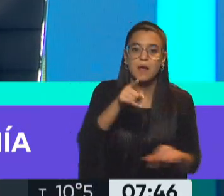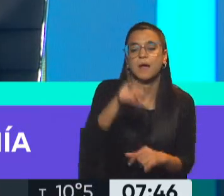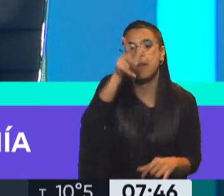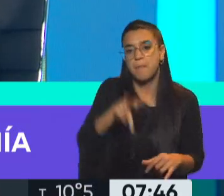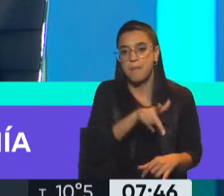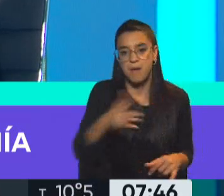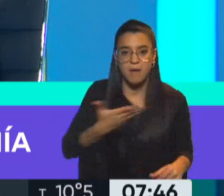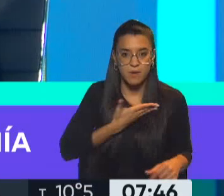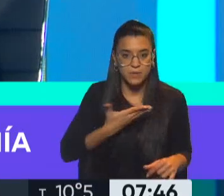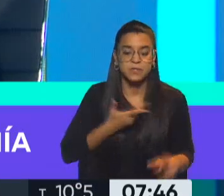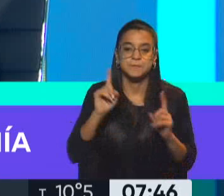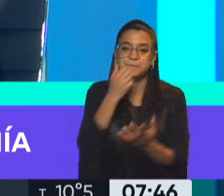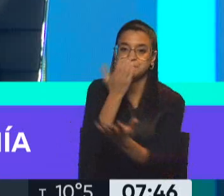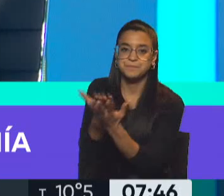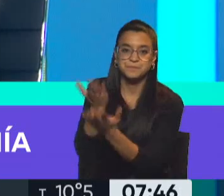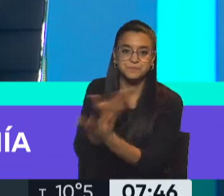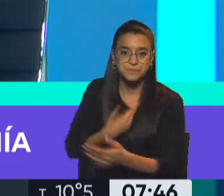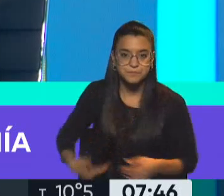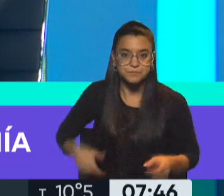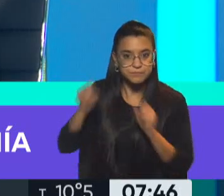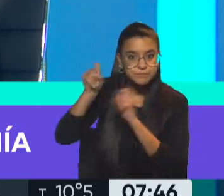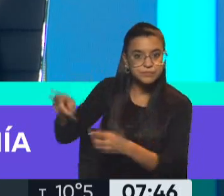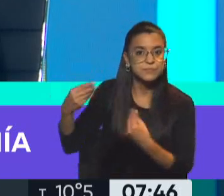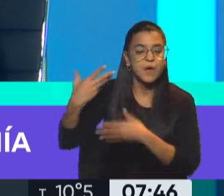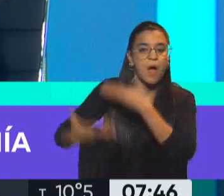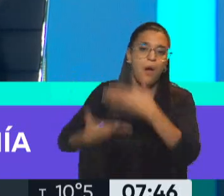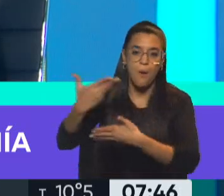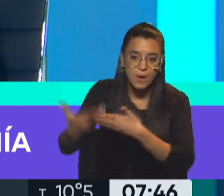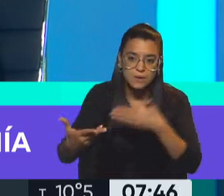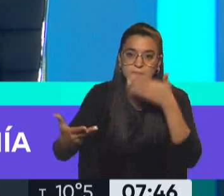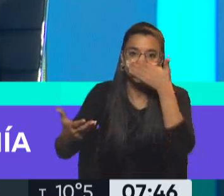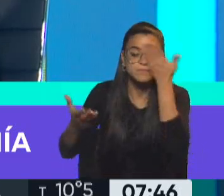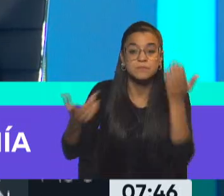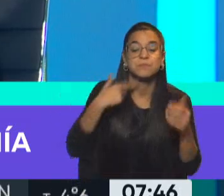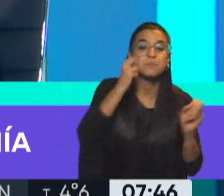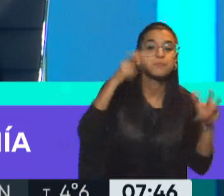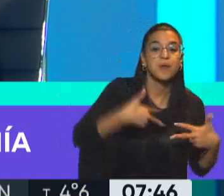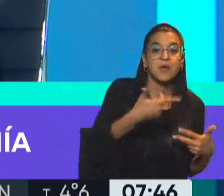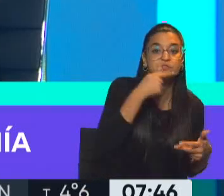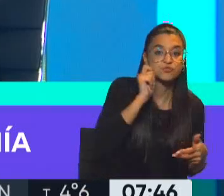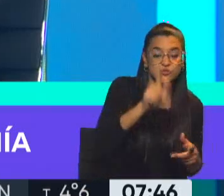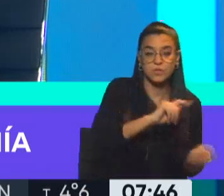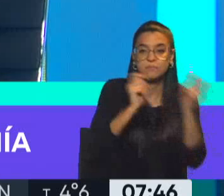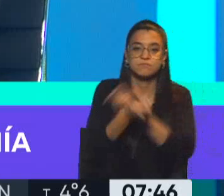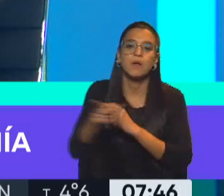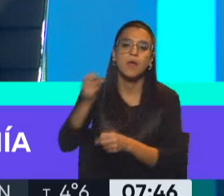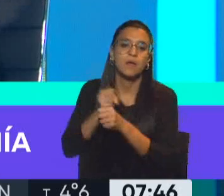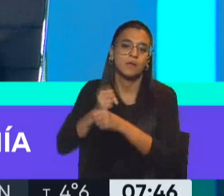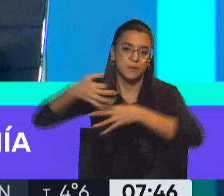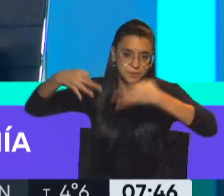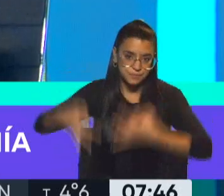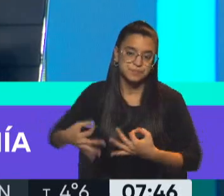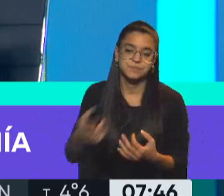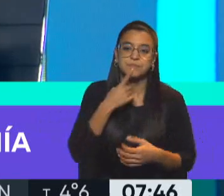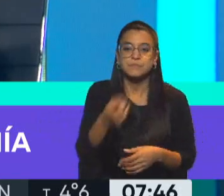francisco y la propuesta del gobierno de avanzar en el empalme de planes sociales con empleo genuino porque